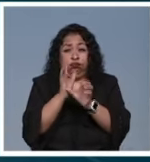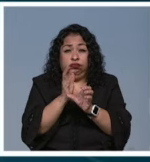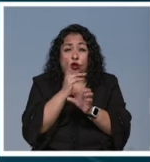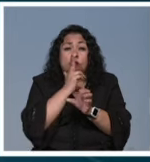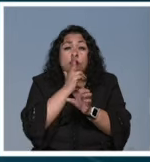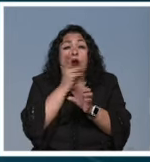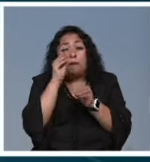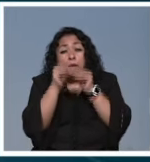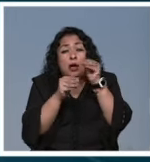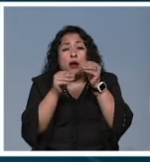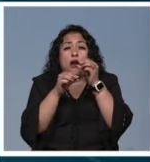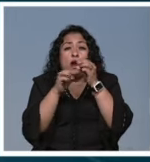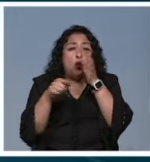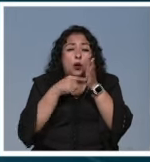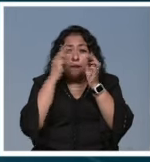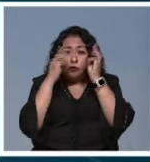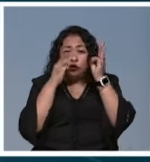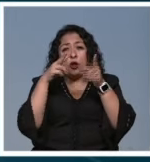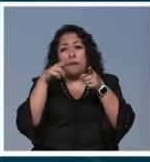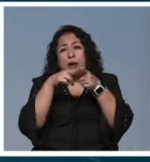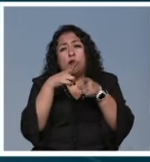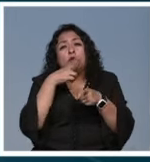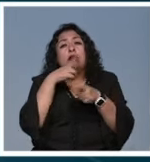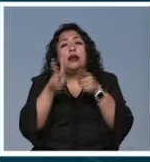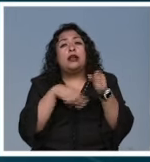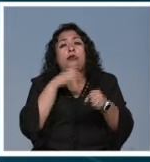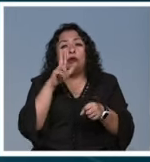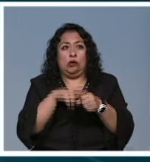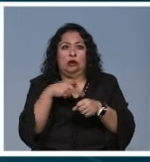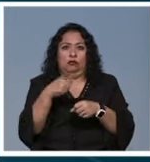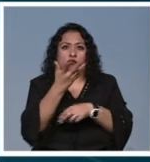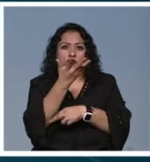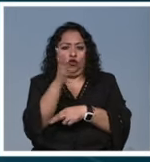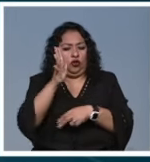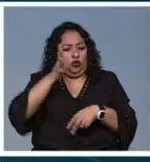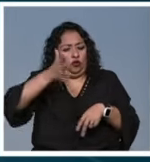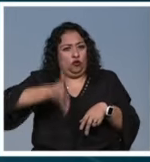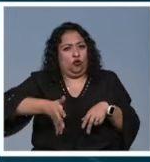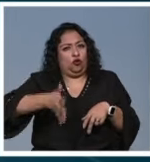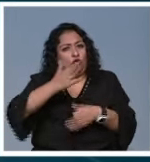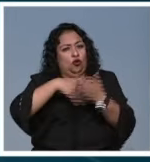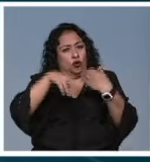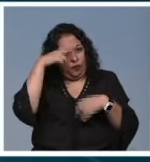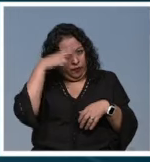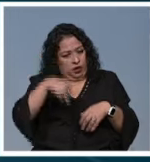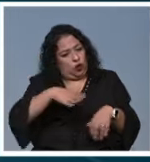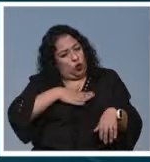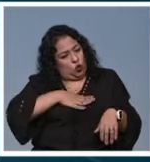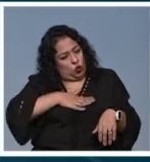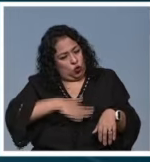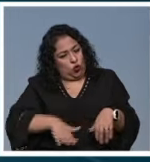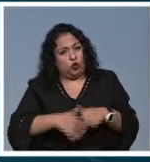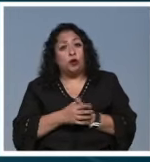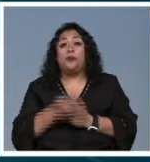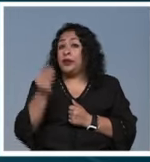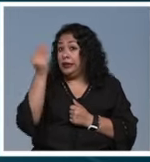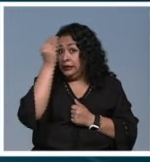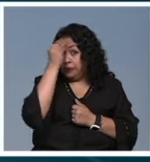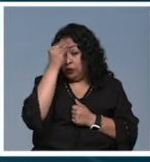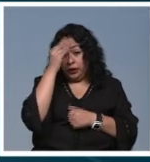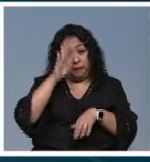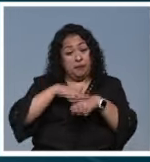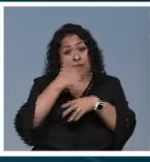preservar y equipar los museos, parques y tesoros naturales que el bosque, orgullo de todo México, merece. Chapultepec